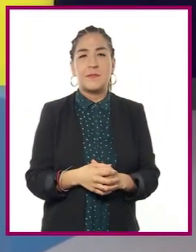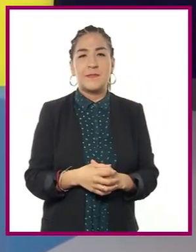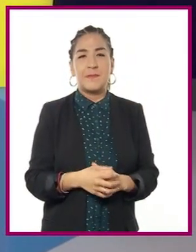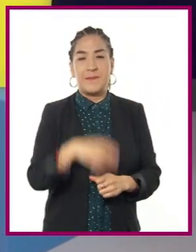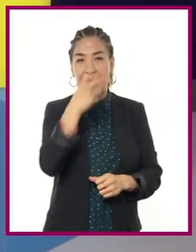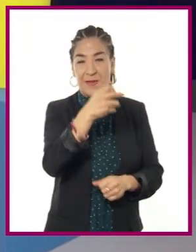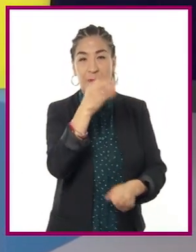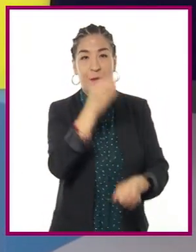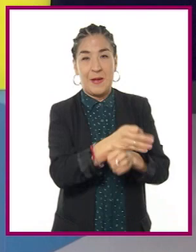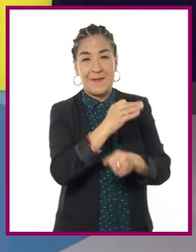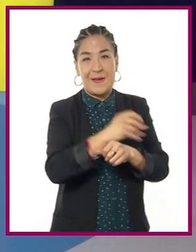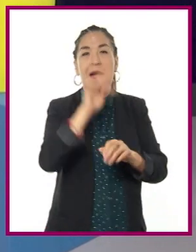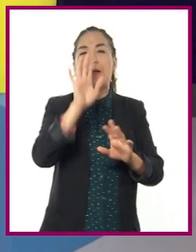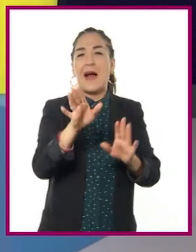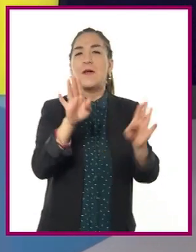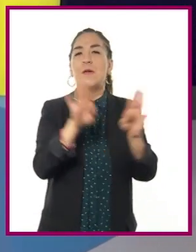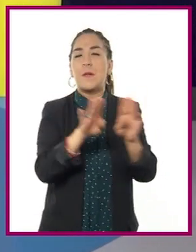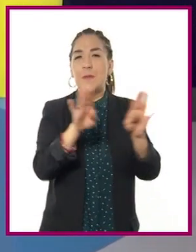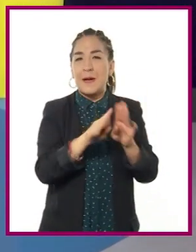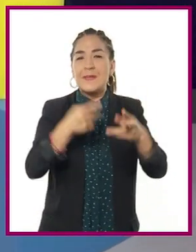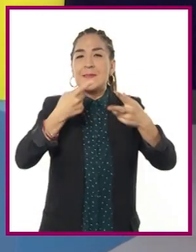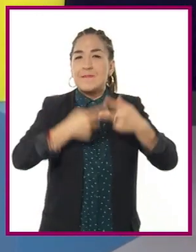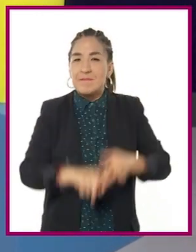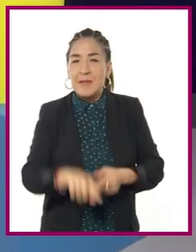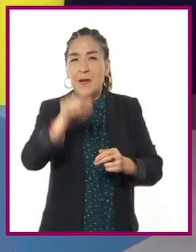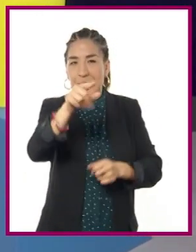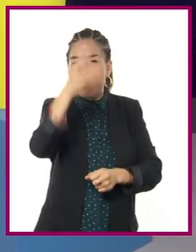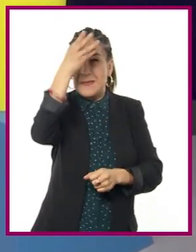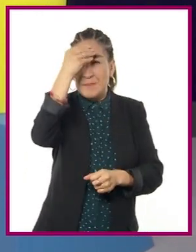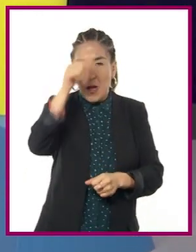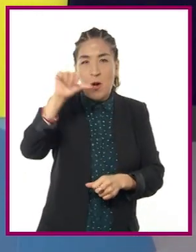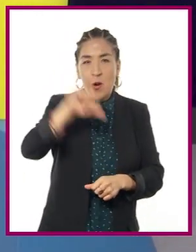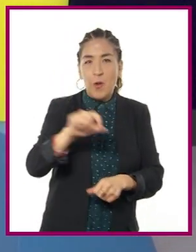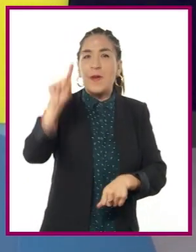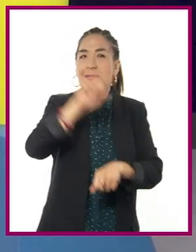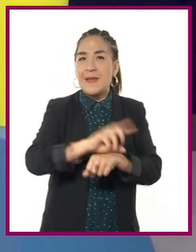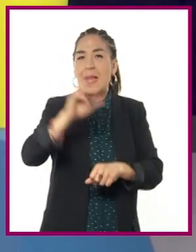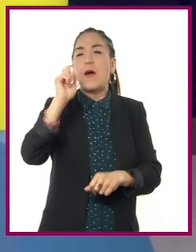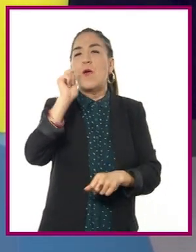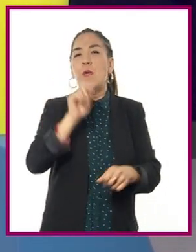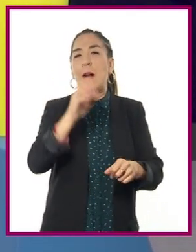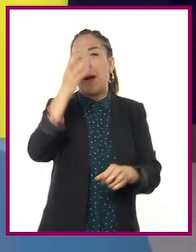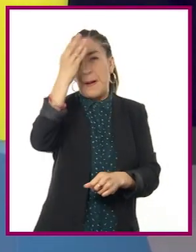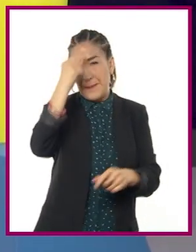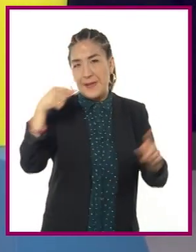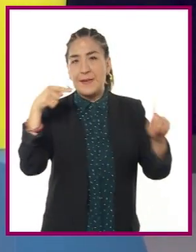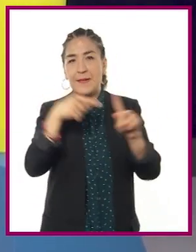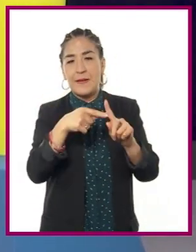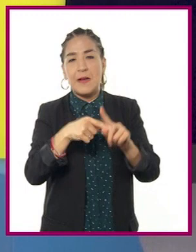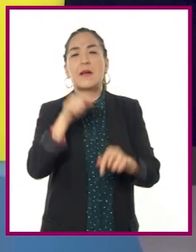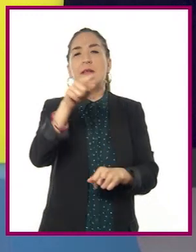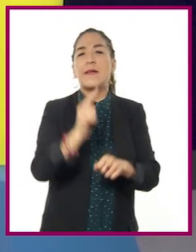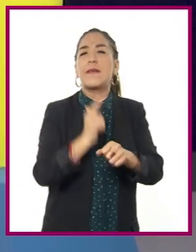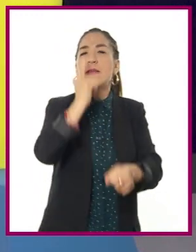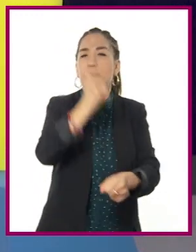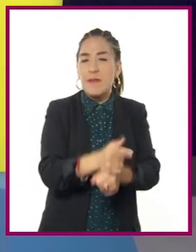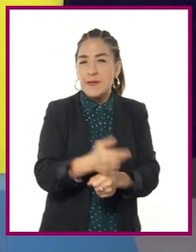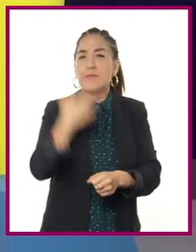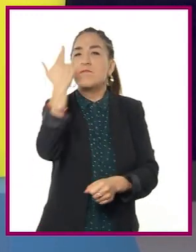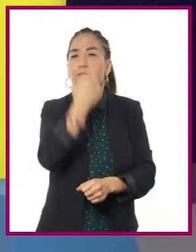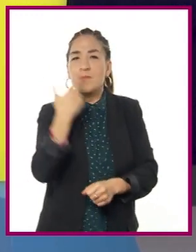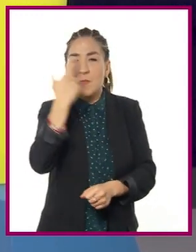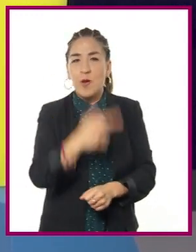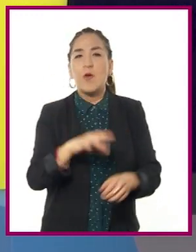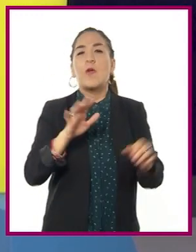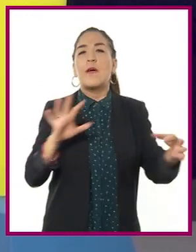de activar sus conocimientos previos respecto al aprendizaje esperado, se identifica y analiza